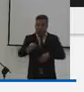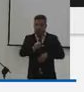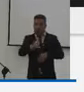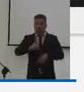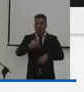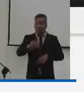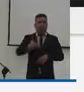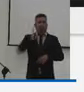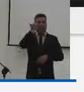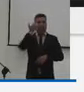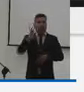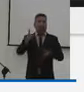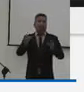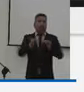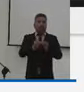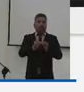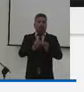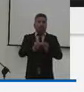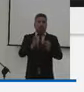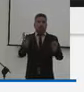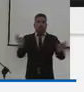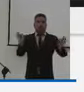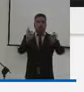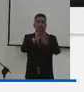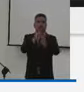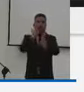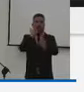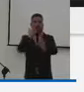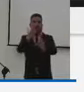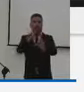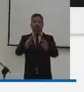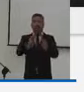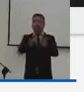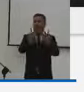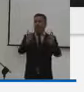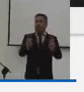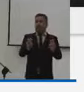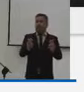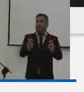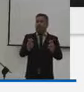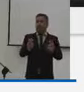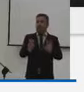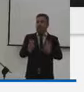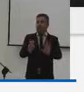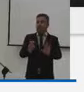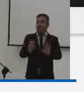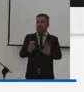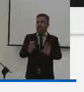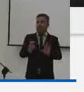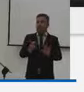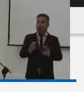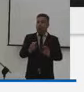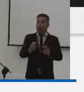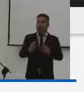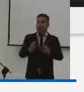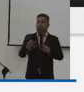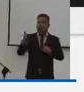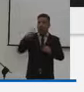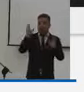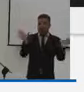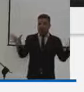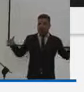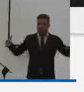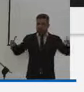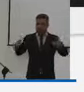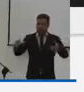niñas, jóvenes, adultos y con un enfoque fuerte de lo que tiene que ver con la universalidad,